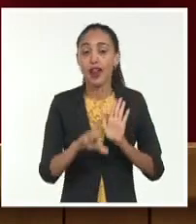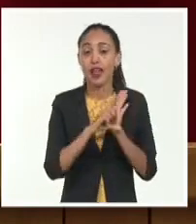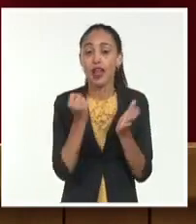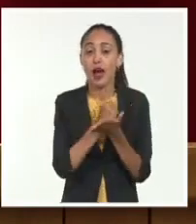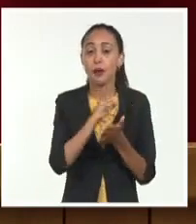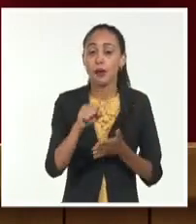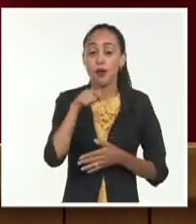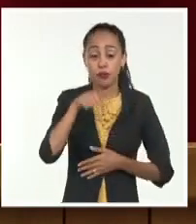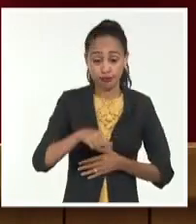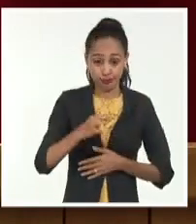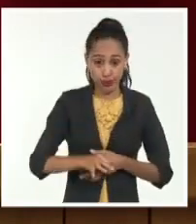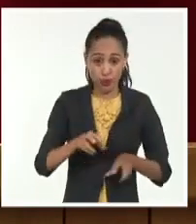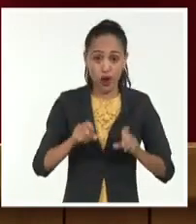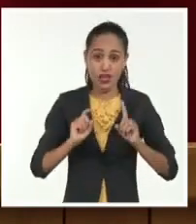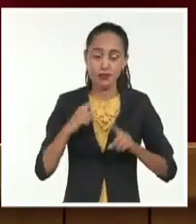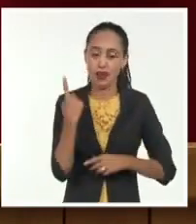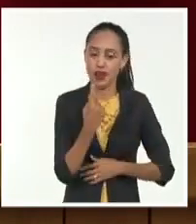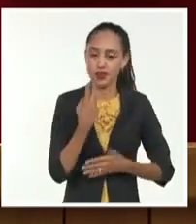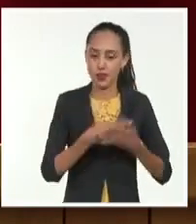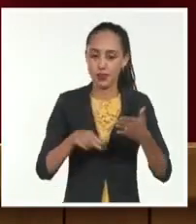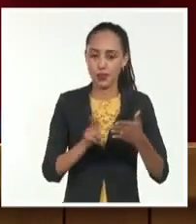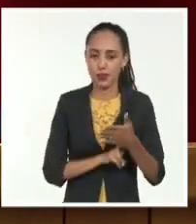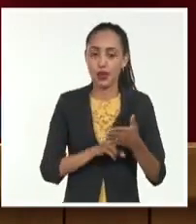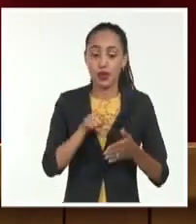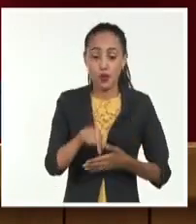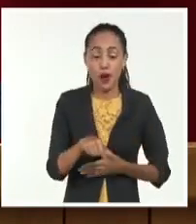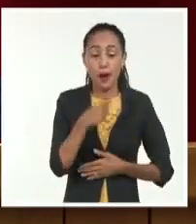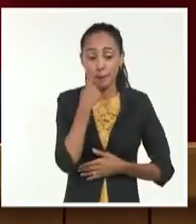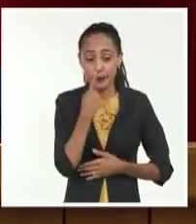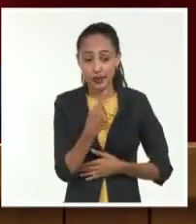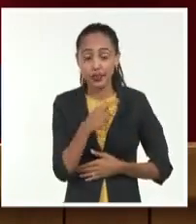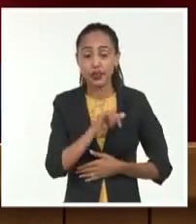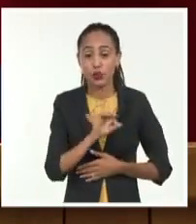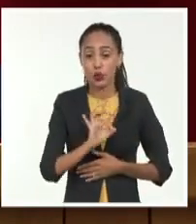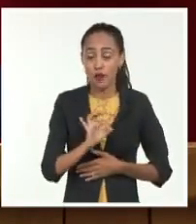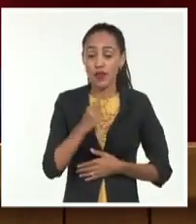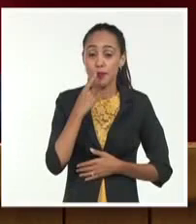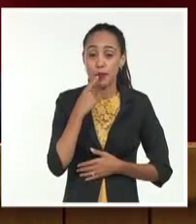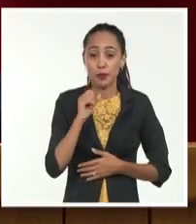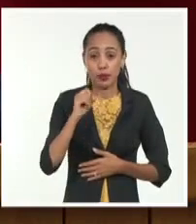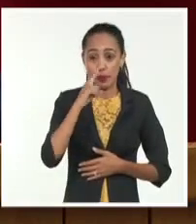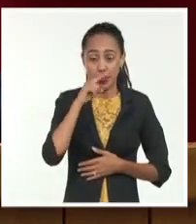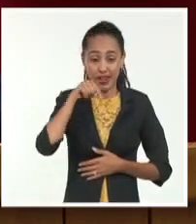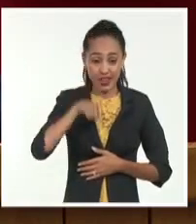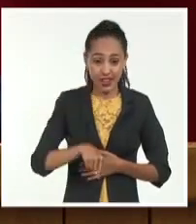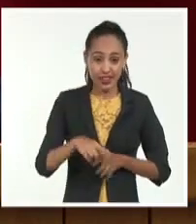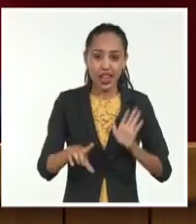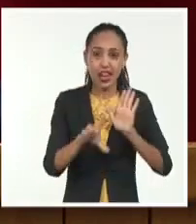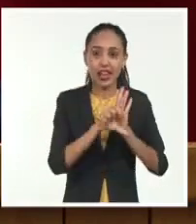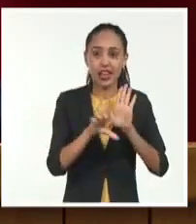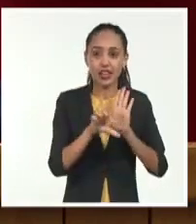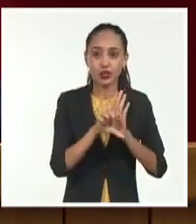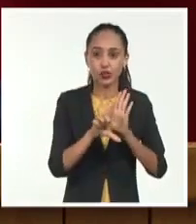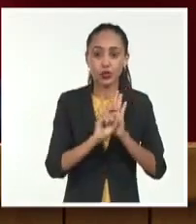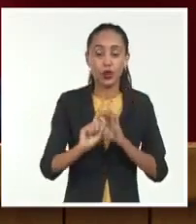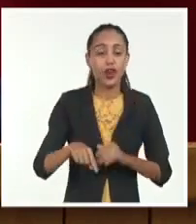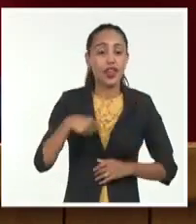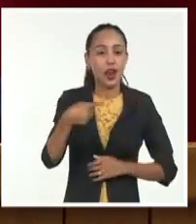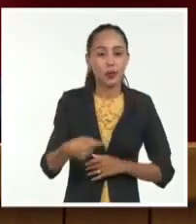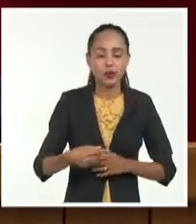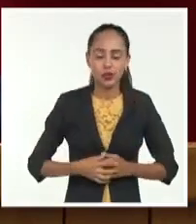aprobado por esta propia Asamblea Nacional y pendiente aún de concretar en lo que queda de esta legislatura y en la